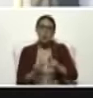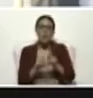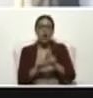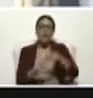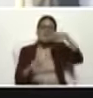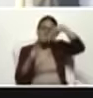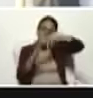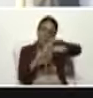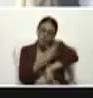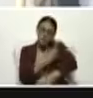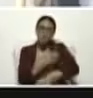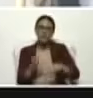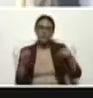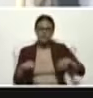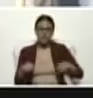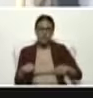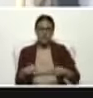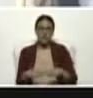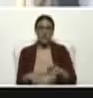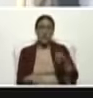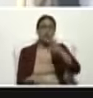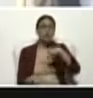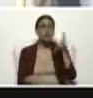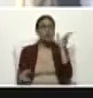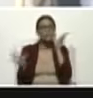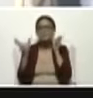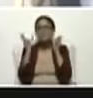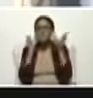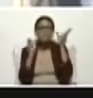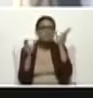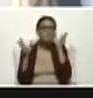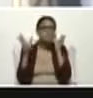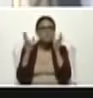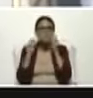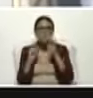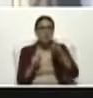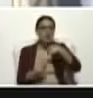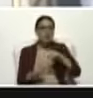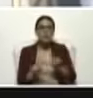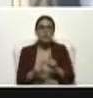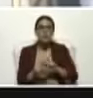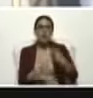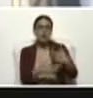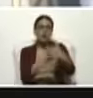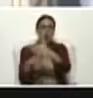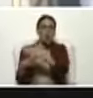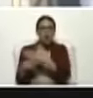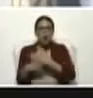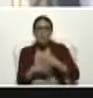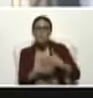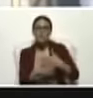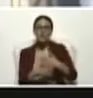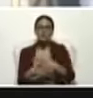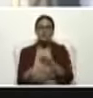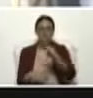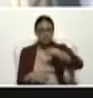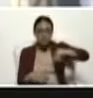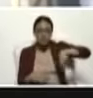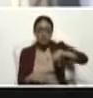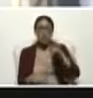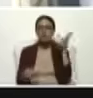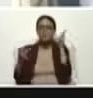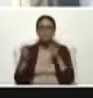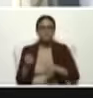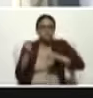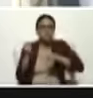Inés. Lo hemos escuchado en sus cánticos, en sus consignas, en el trote.